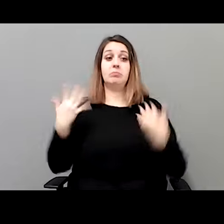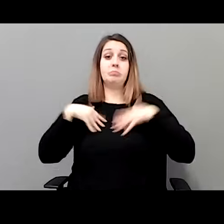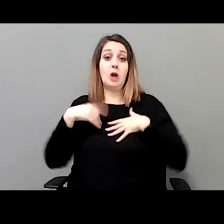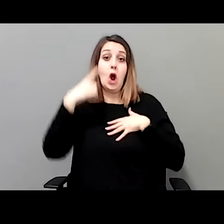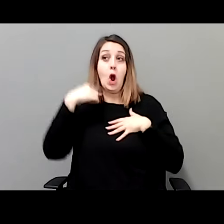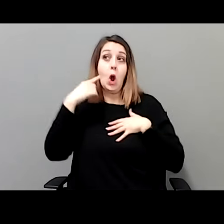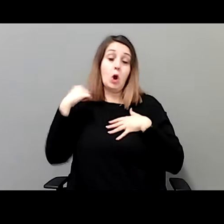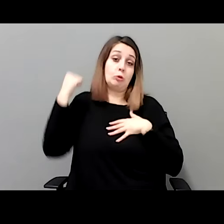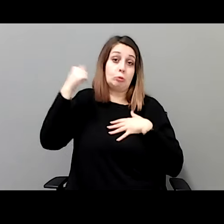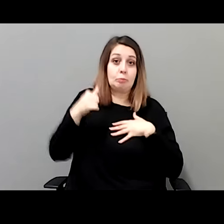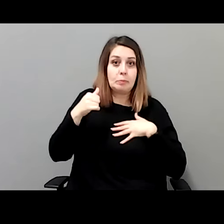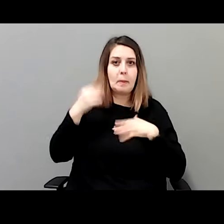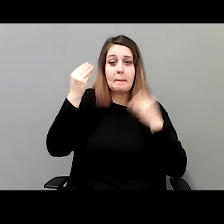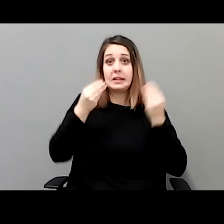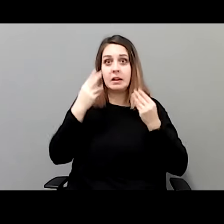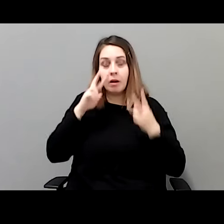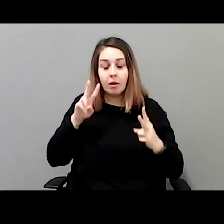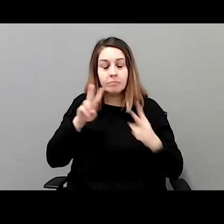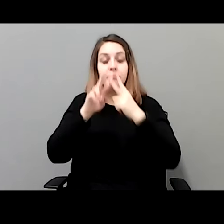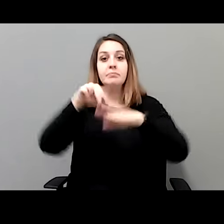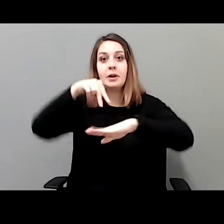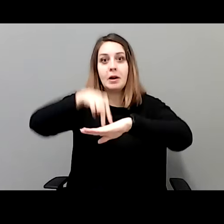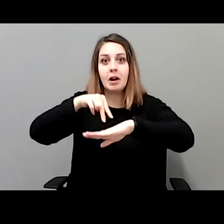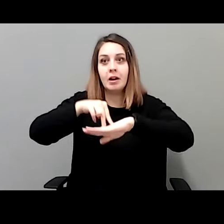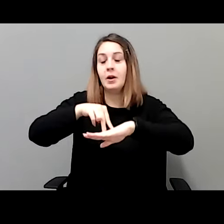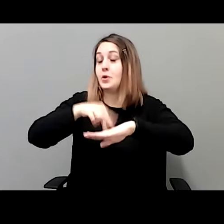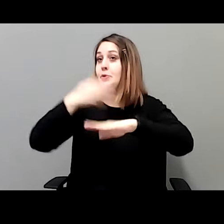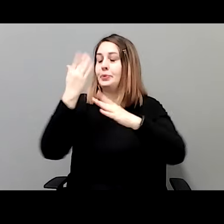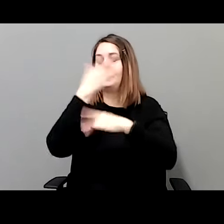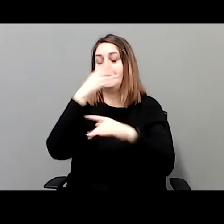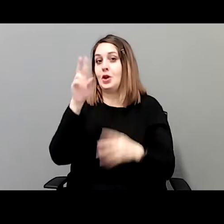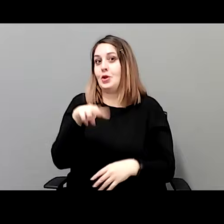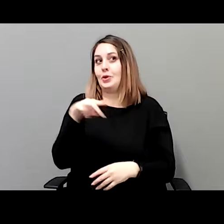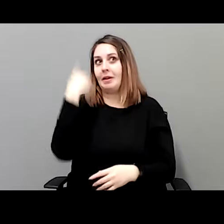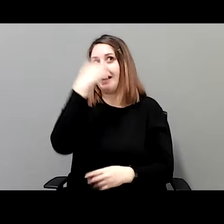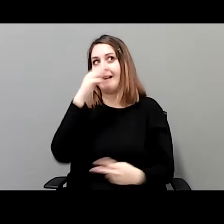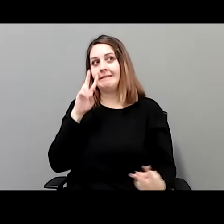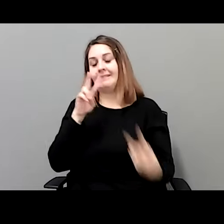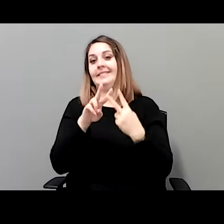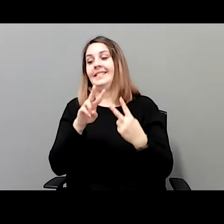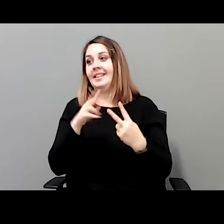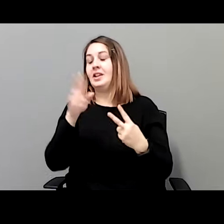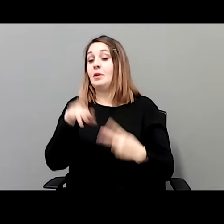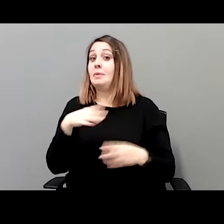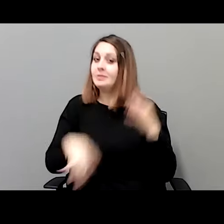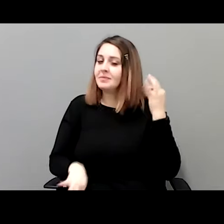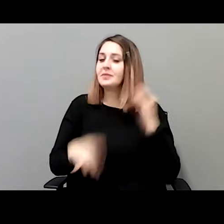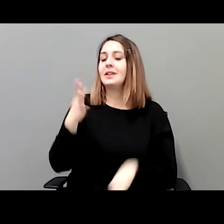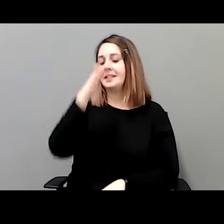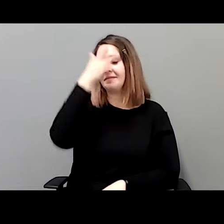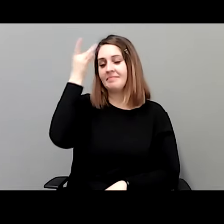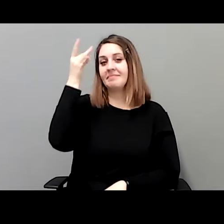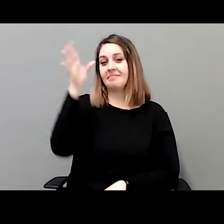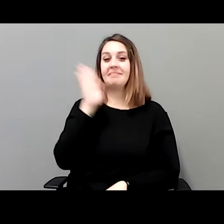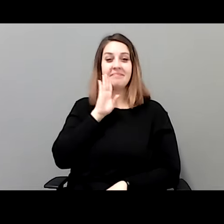acostumbrado y pensábamos que nunca iba a llegar ese momento de vernos presencialmente, pero afortunadamente, como os decía